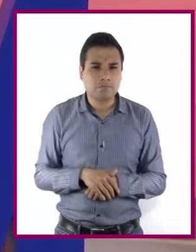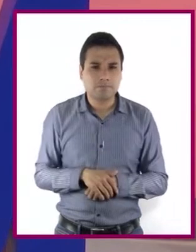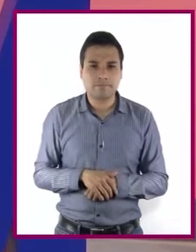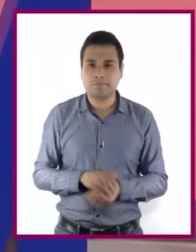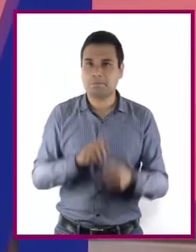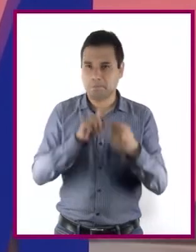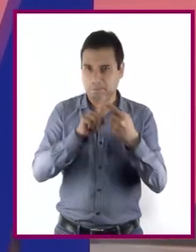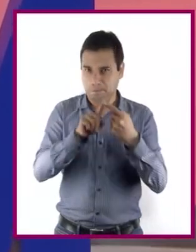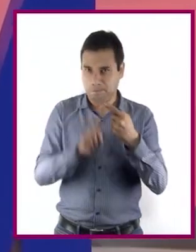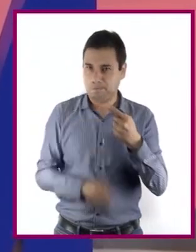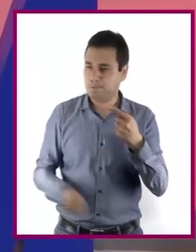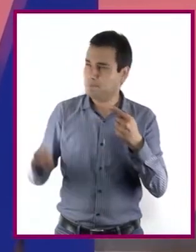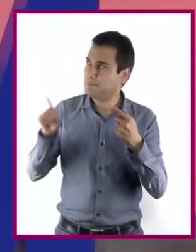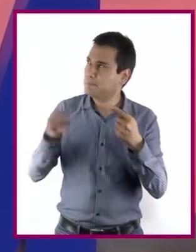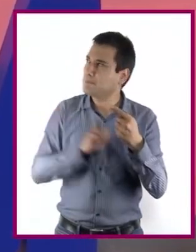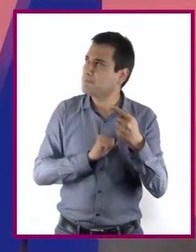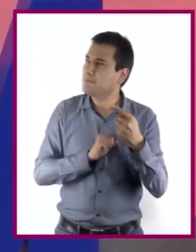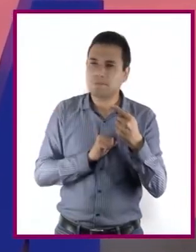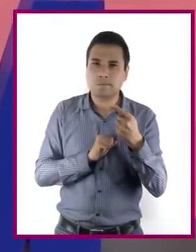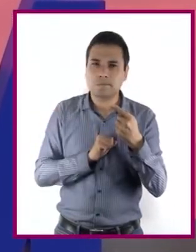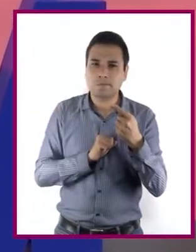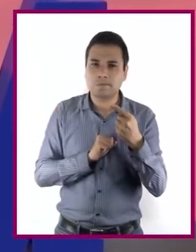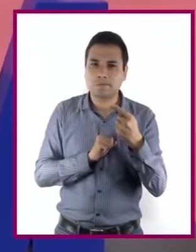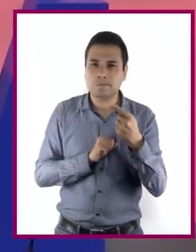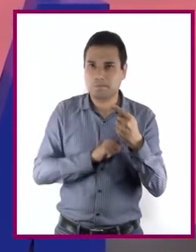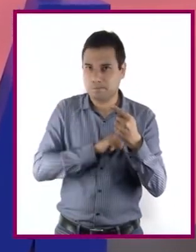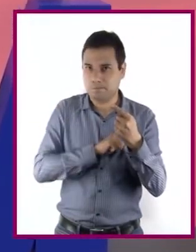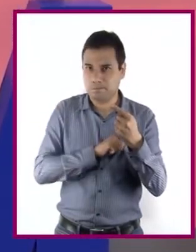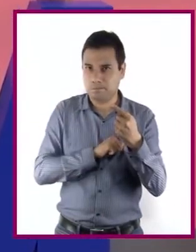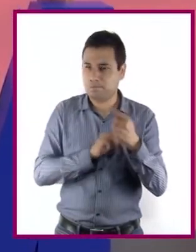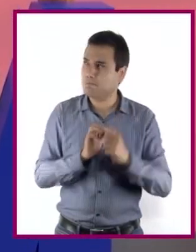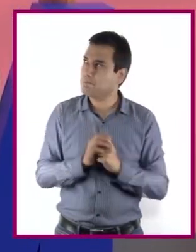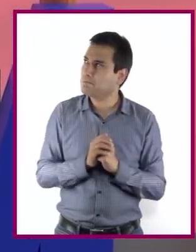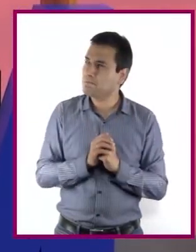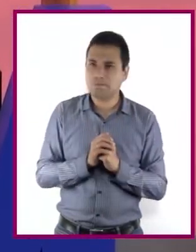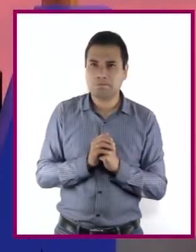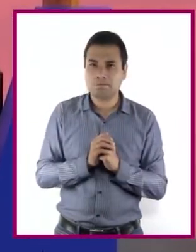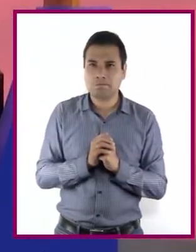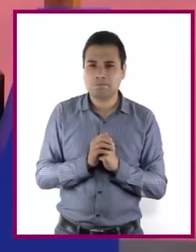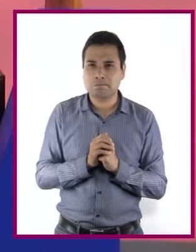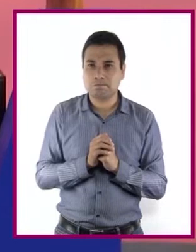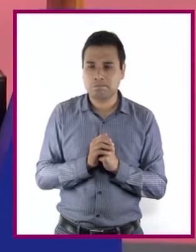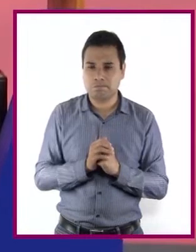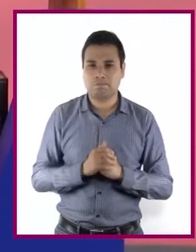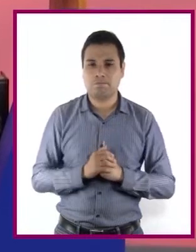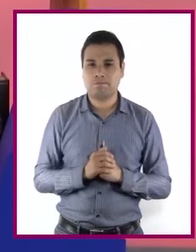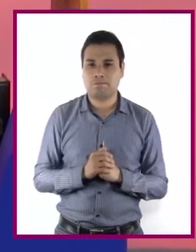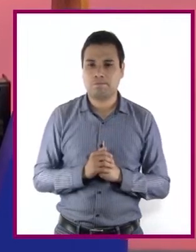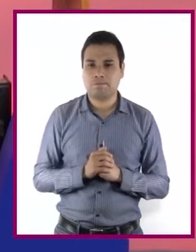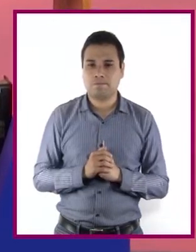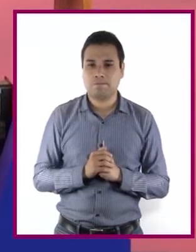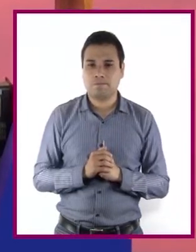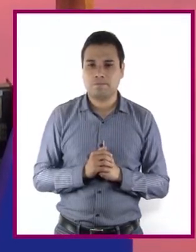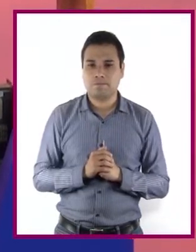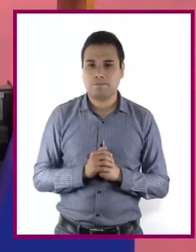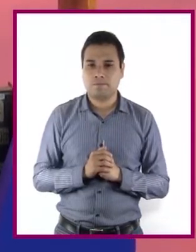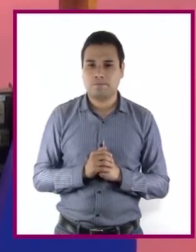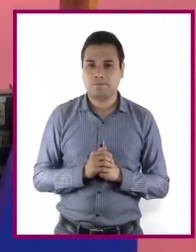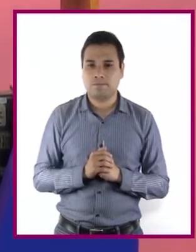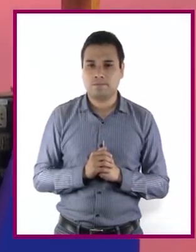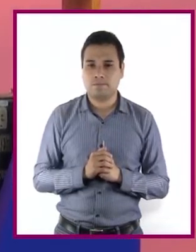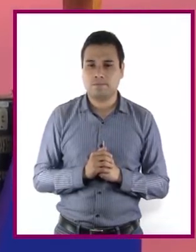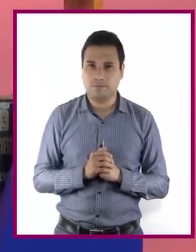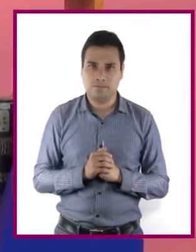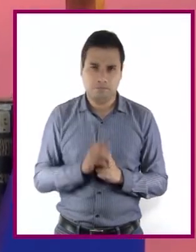1. ¿Qué les pareció esta nueva versión? Inciso A, mejor. Inciso B, igual. Inciso C,